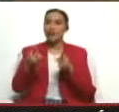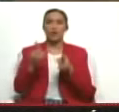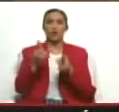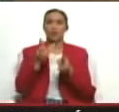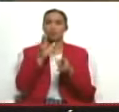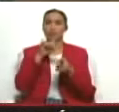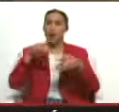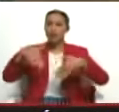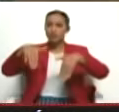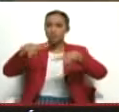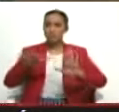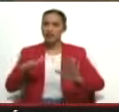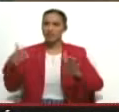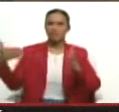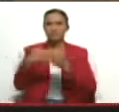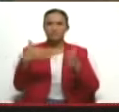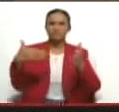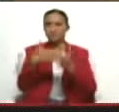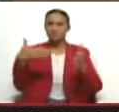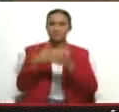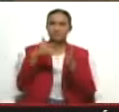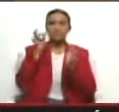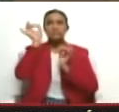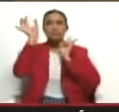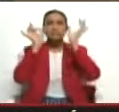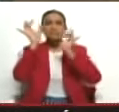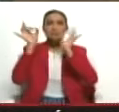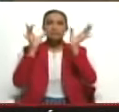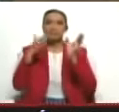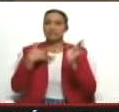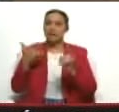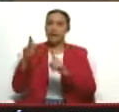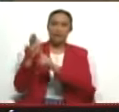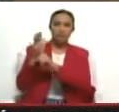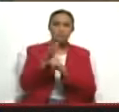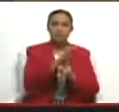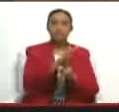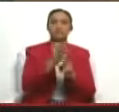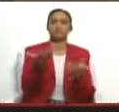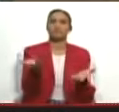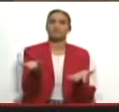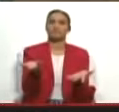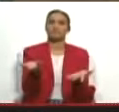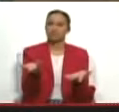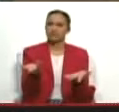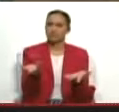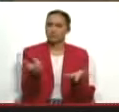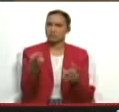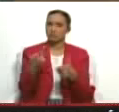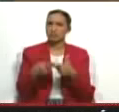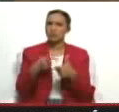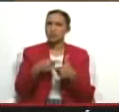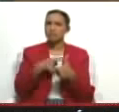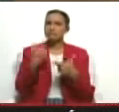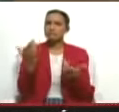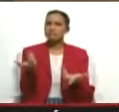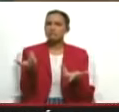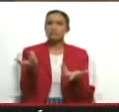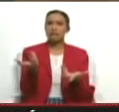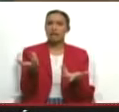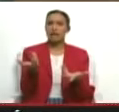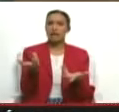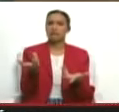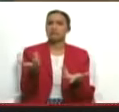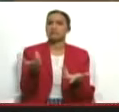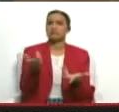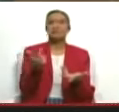terroristas y en base a ello yo tengo que que que decir un requisito fundamental es bien importante que exige las